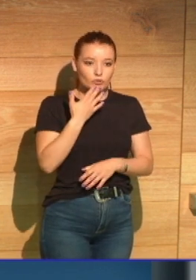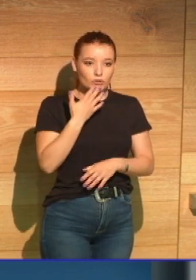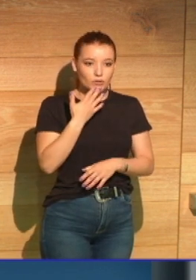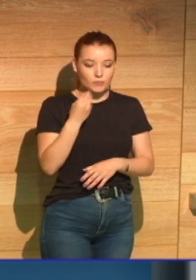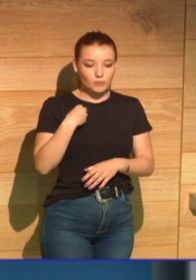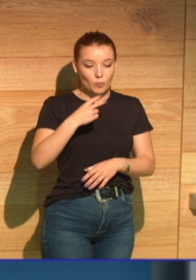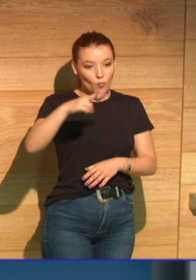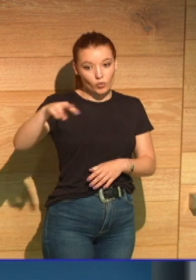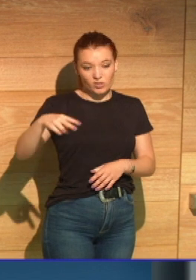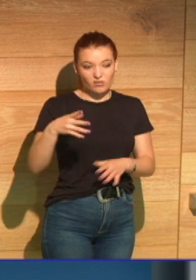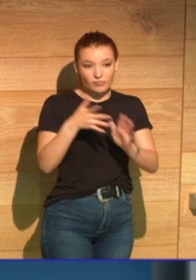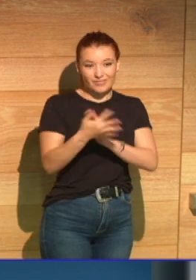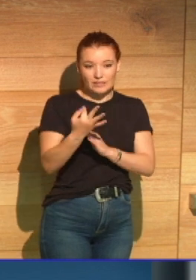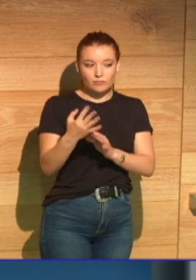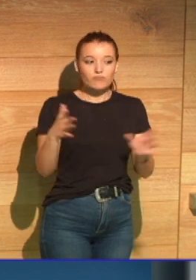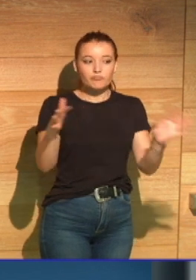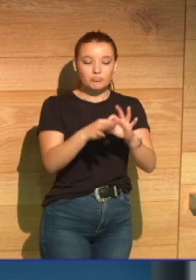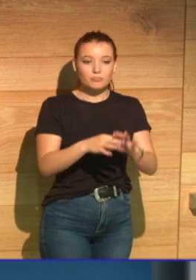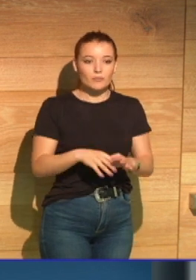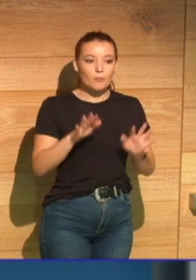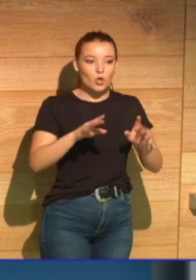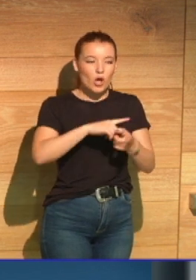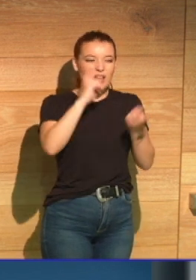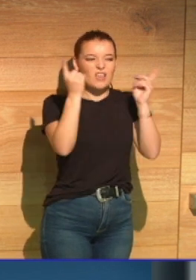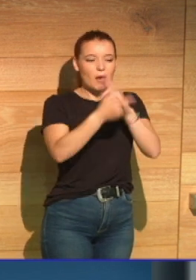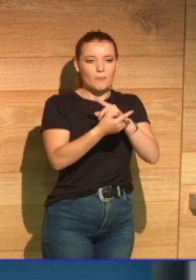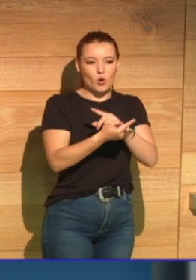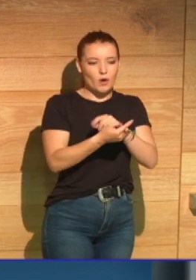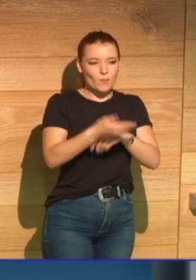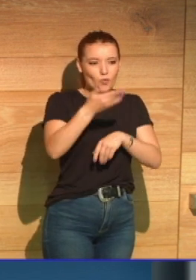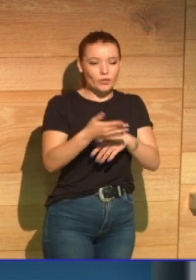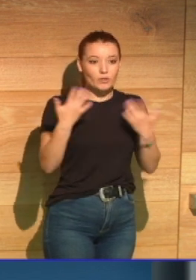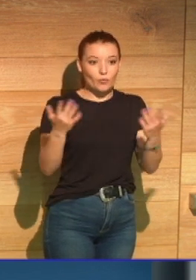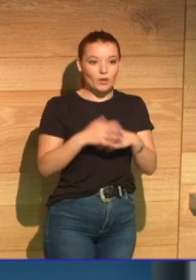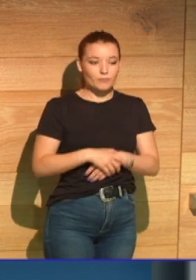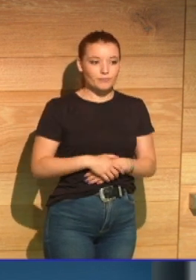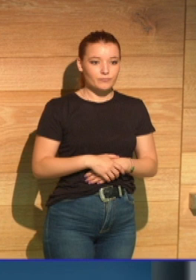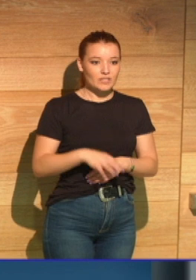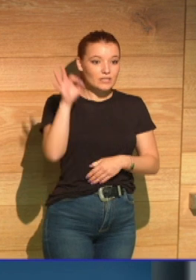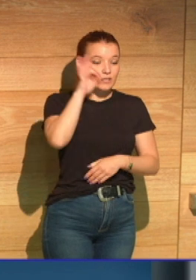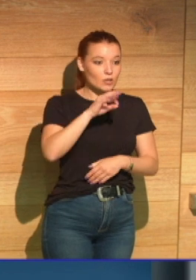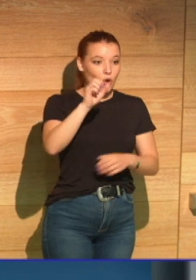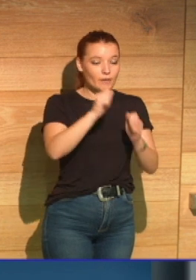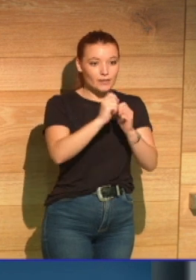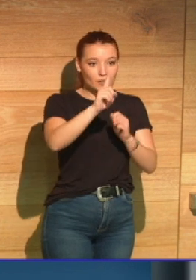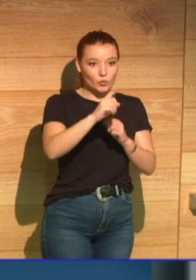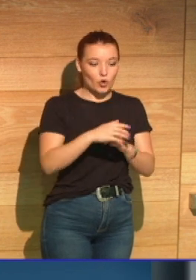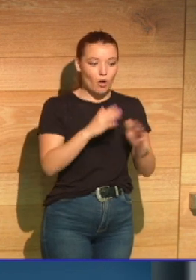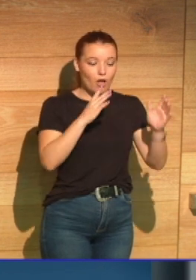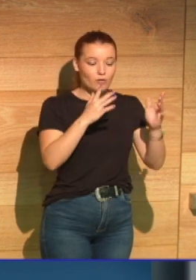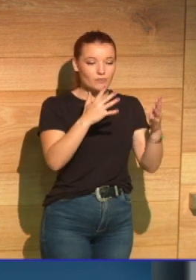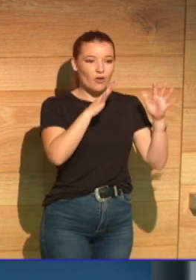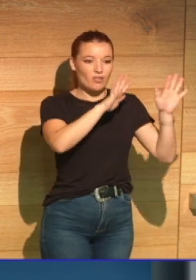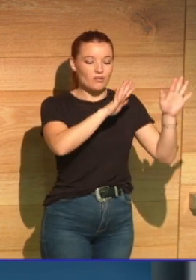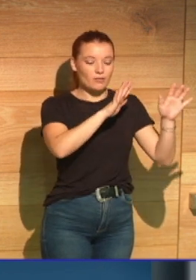museo. Pero el cambio más radical que les quiero contar vino en la primera década del siglo XXI con la museología social. Este grupo de museos